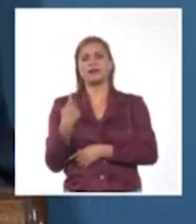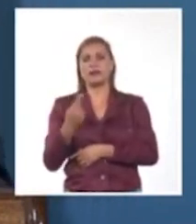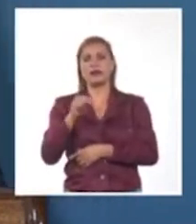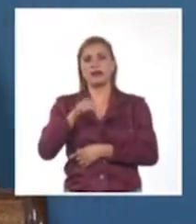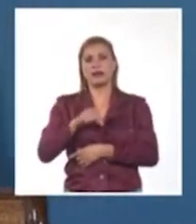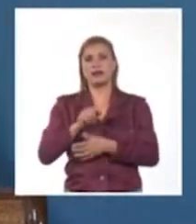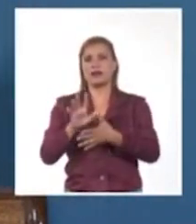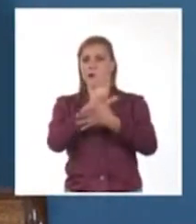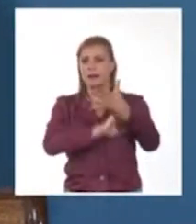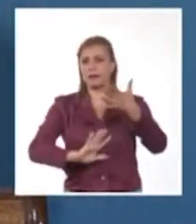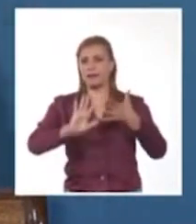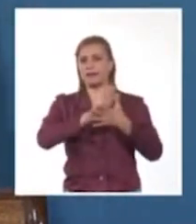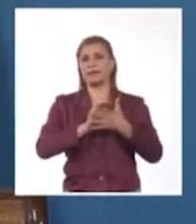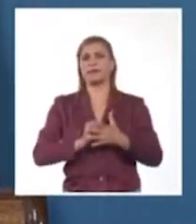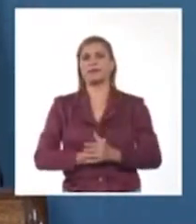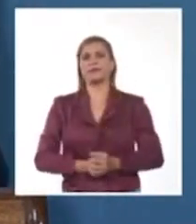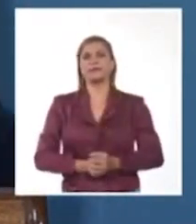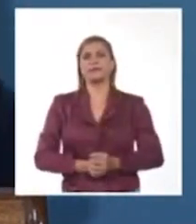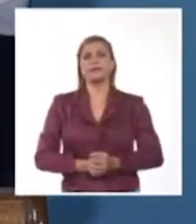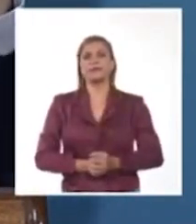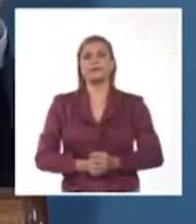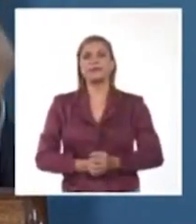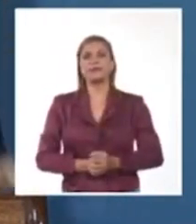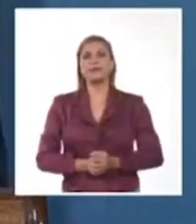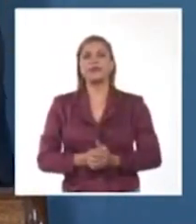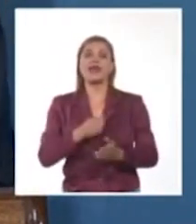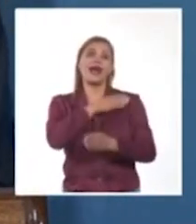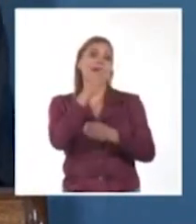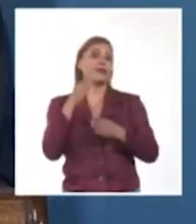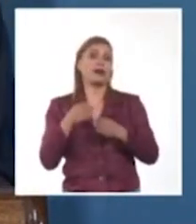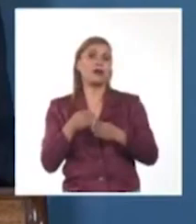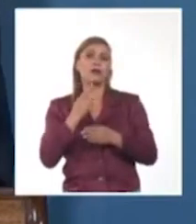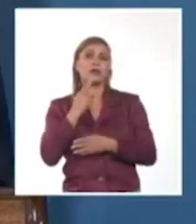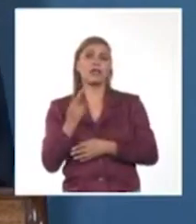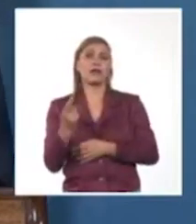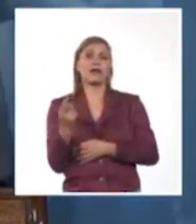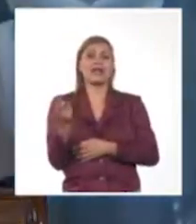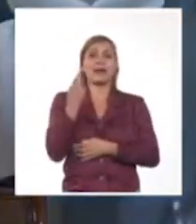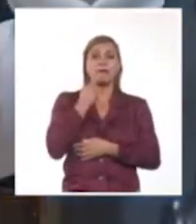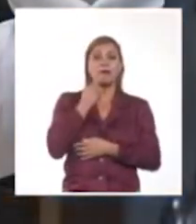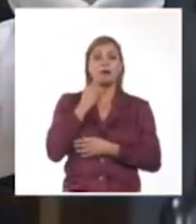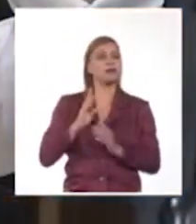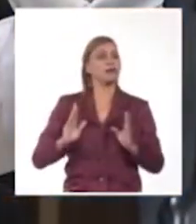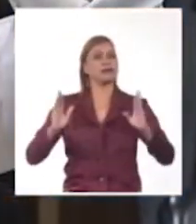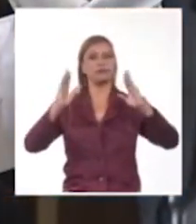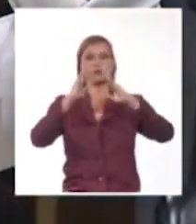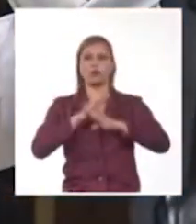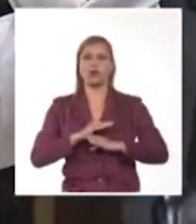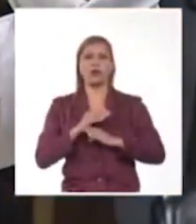región, lo que hasta hoy no ha tenido respuesta del gobierno estadounidense.